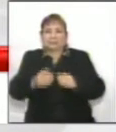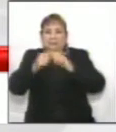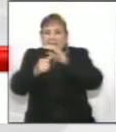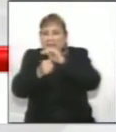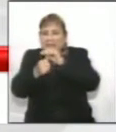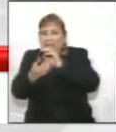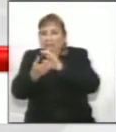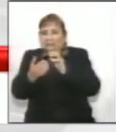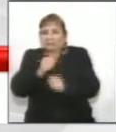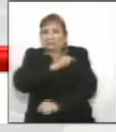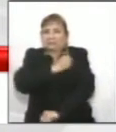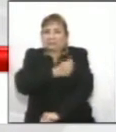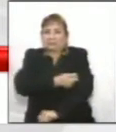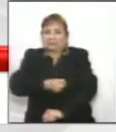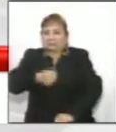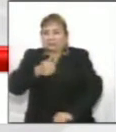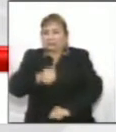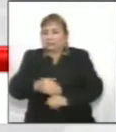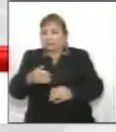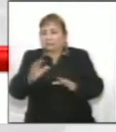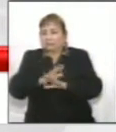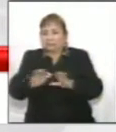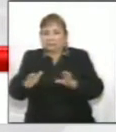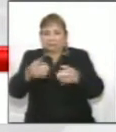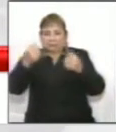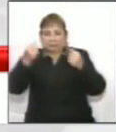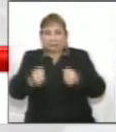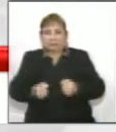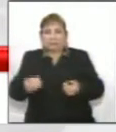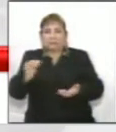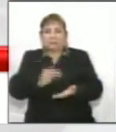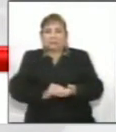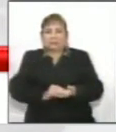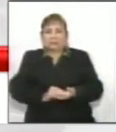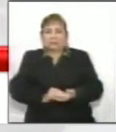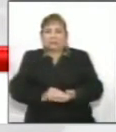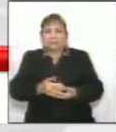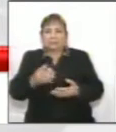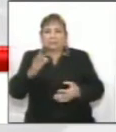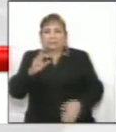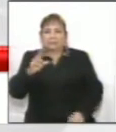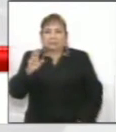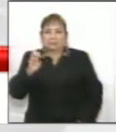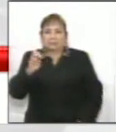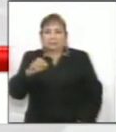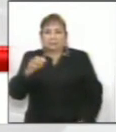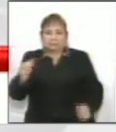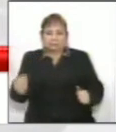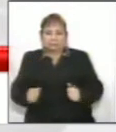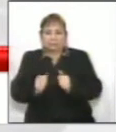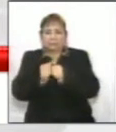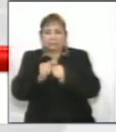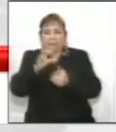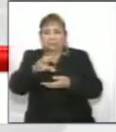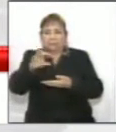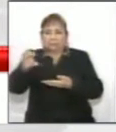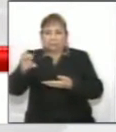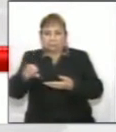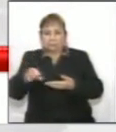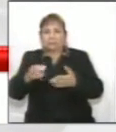las autoridades. Concluyo reafirmando una vez más que el FREPAP siempre estará junto al pueblo,